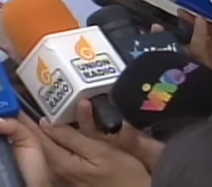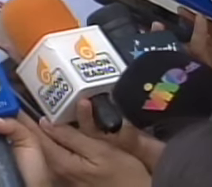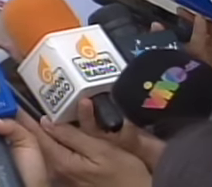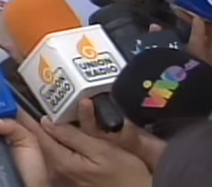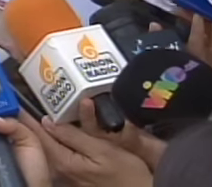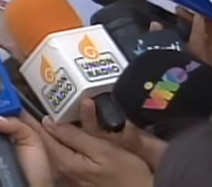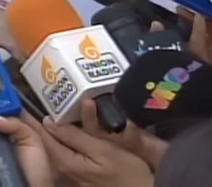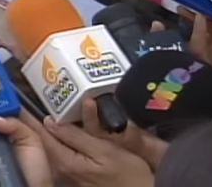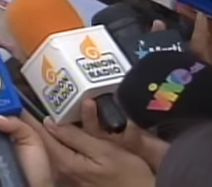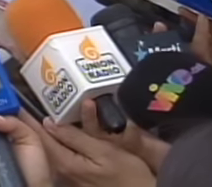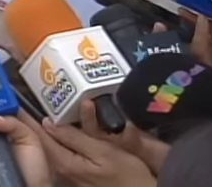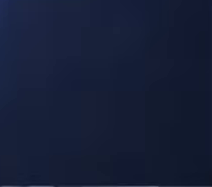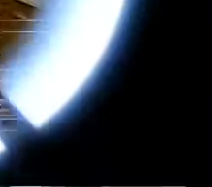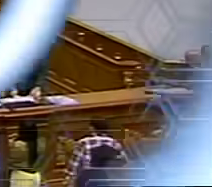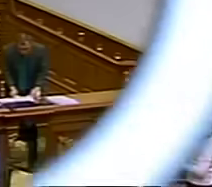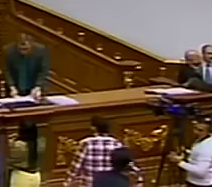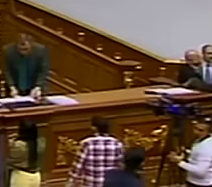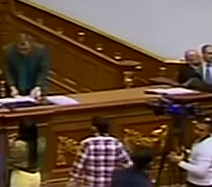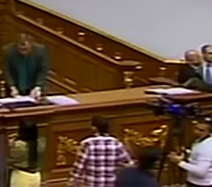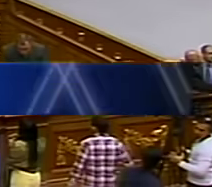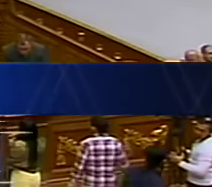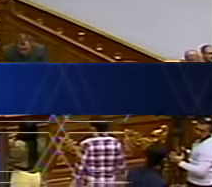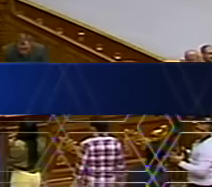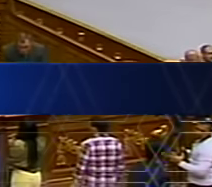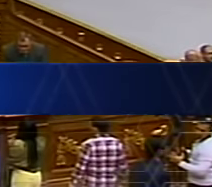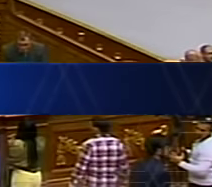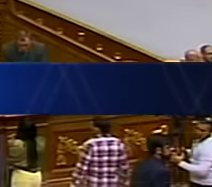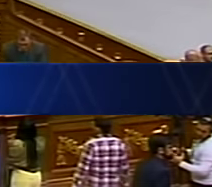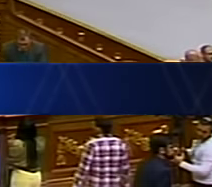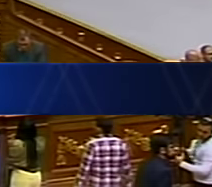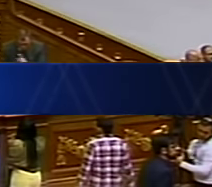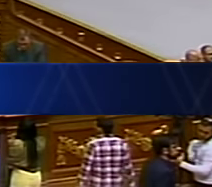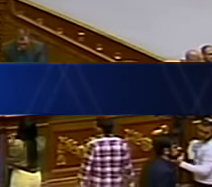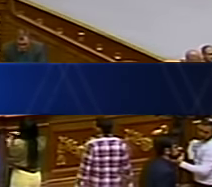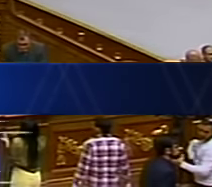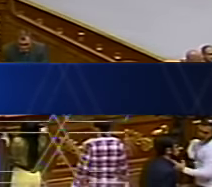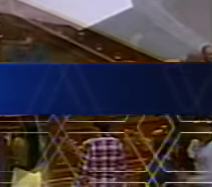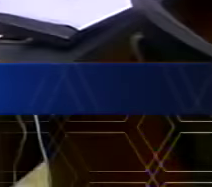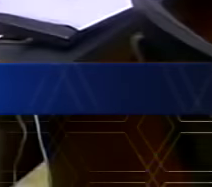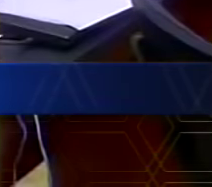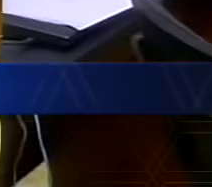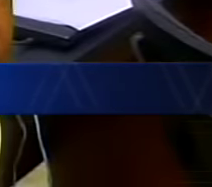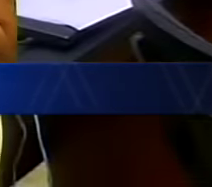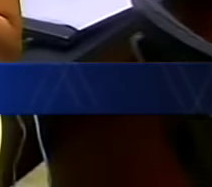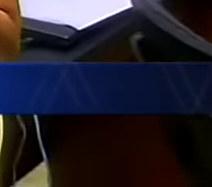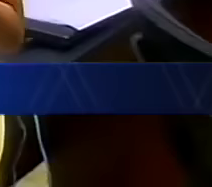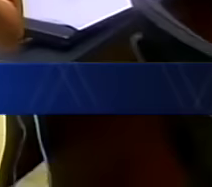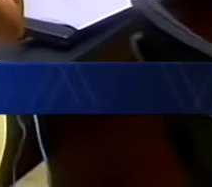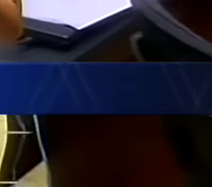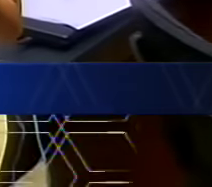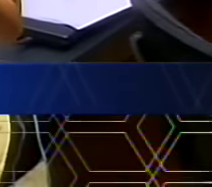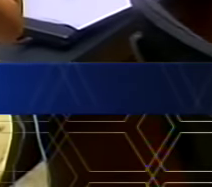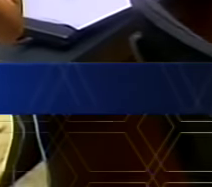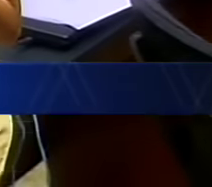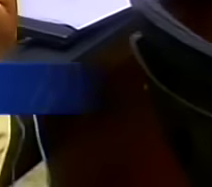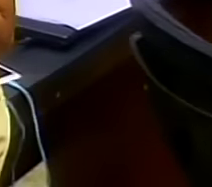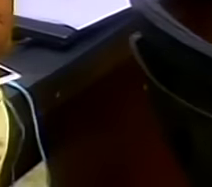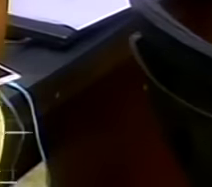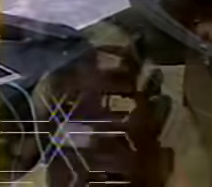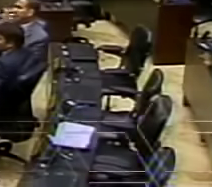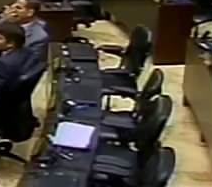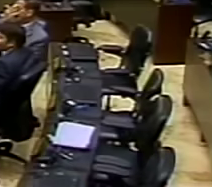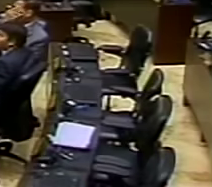de estado aprobado parlamento da luz verde acuerdo para respetar dictámenes de organismos a favor de